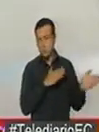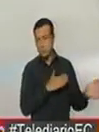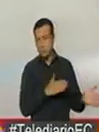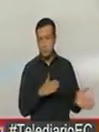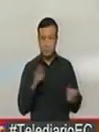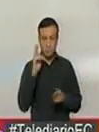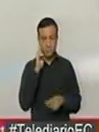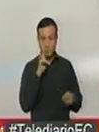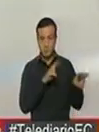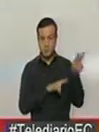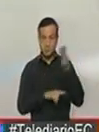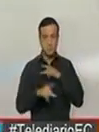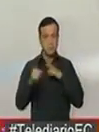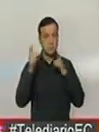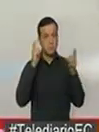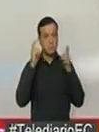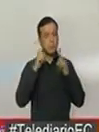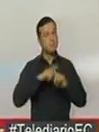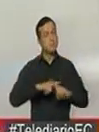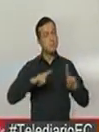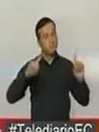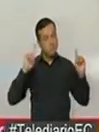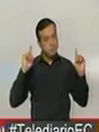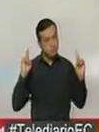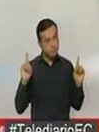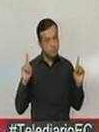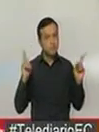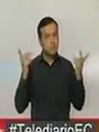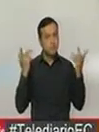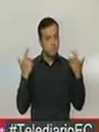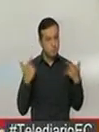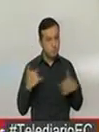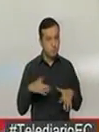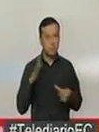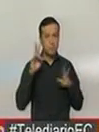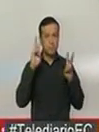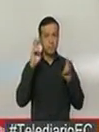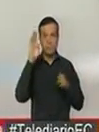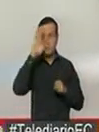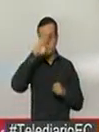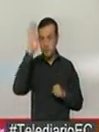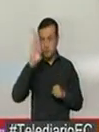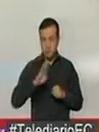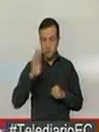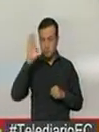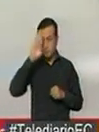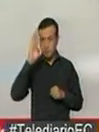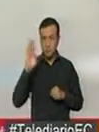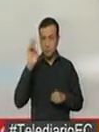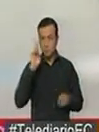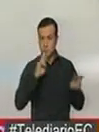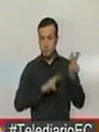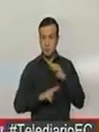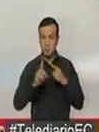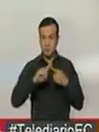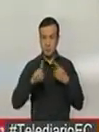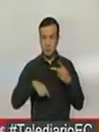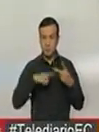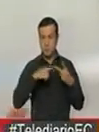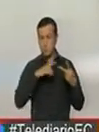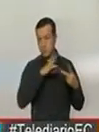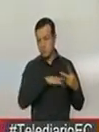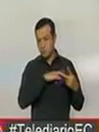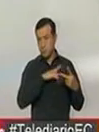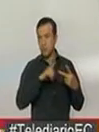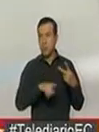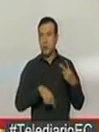los controles del caso. Sin embargo, ya se ve que hay un tema en Brasil, se está analizando uno en Chile, escuché por ahí